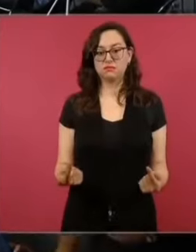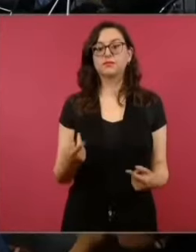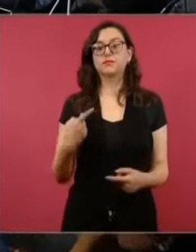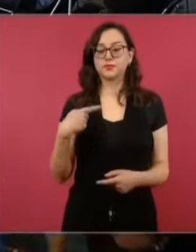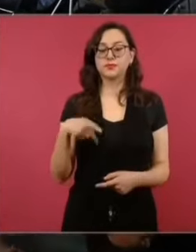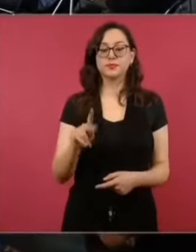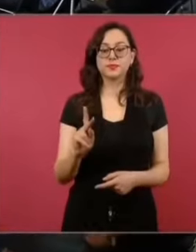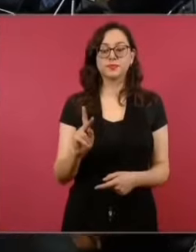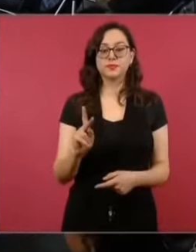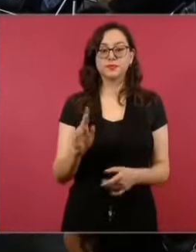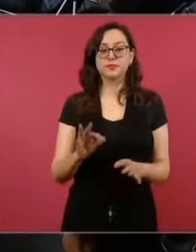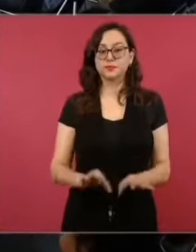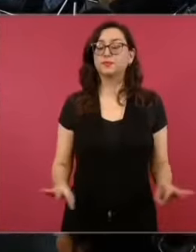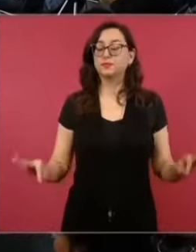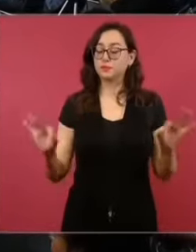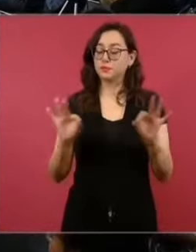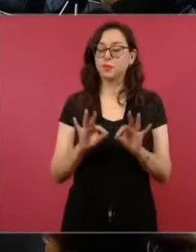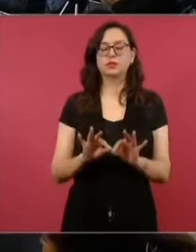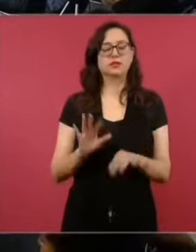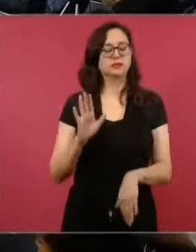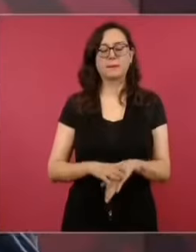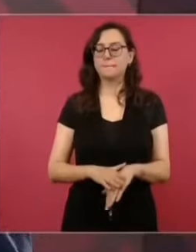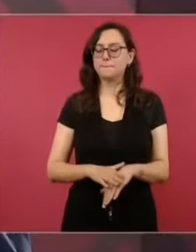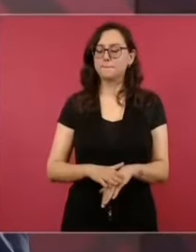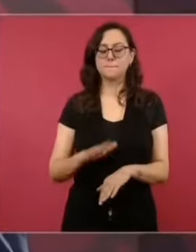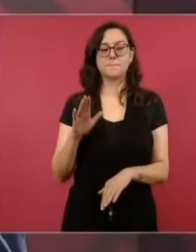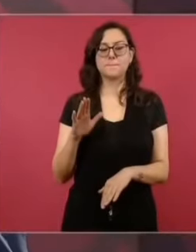pero necesitamos